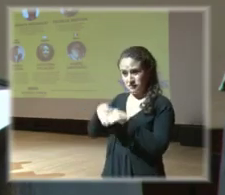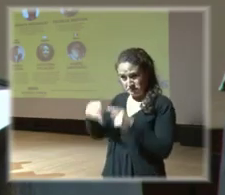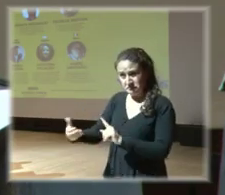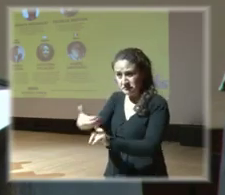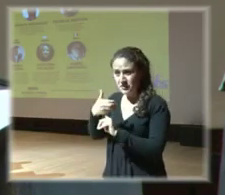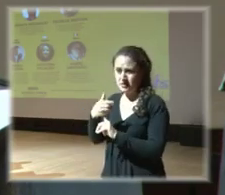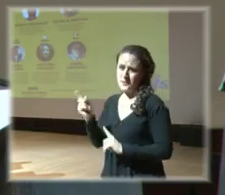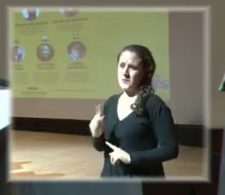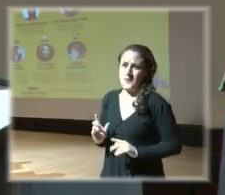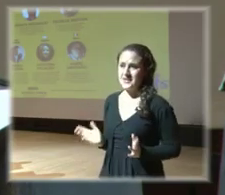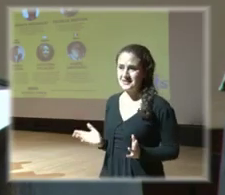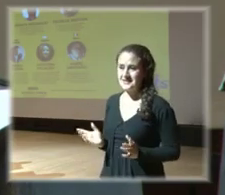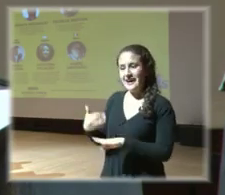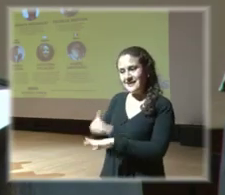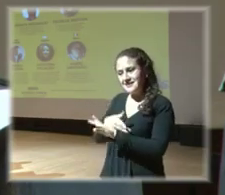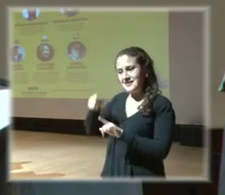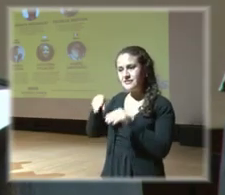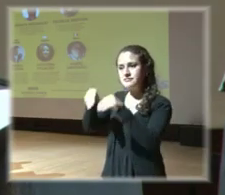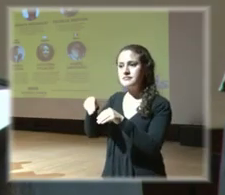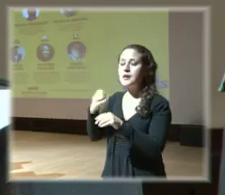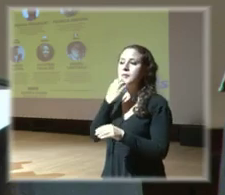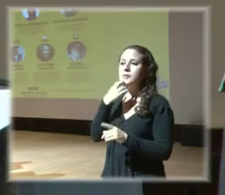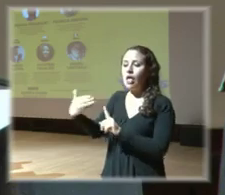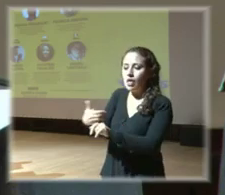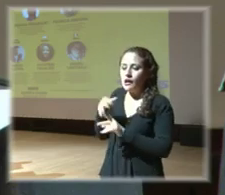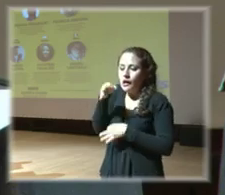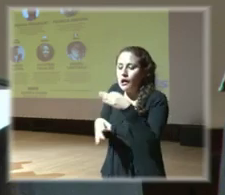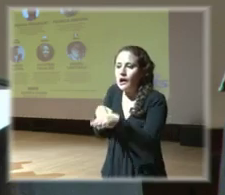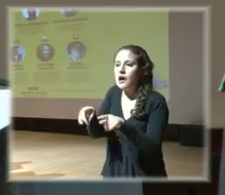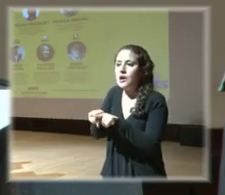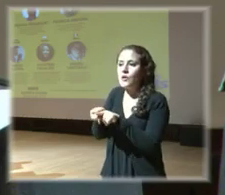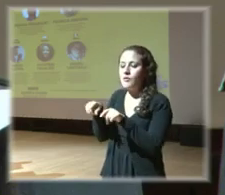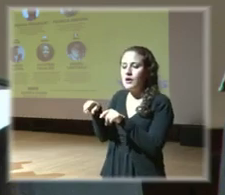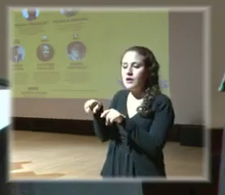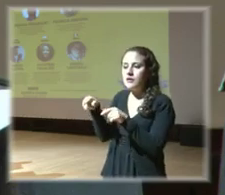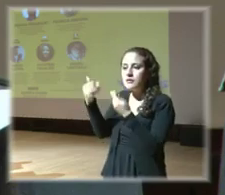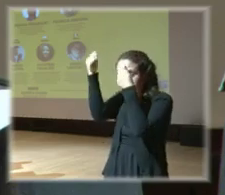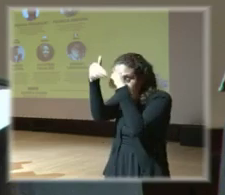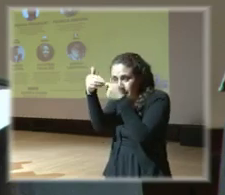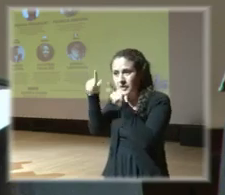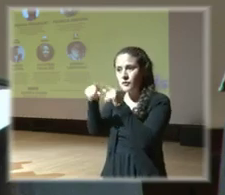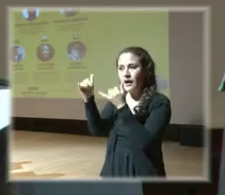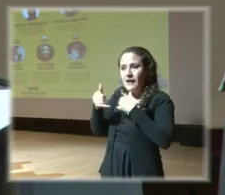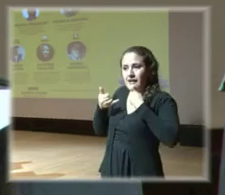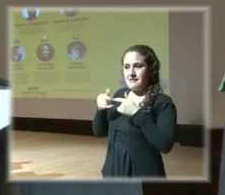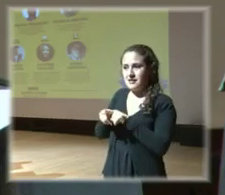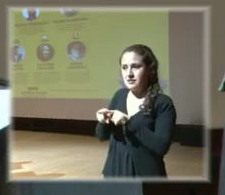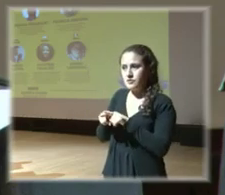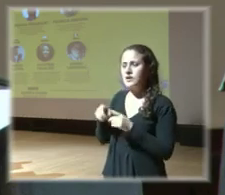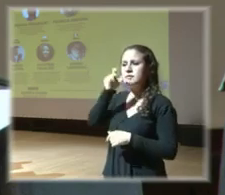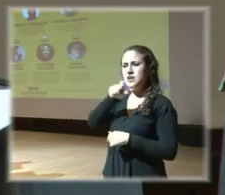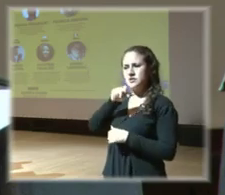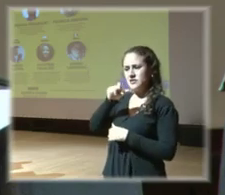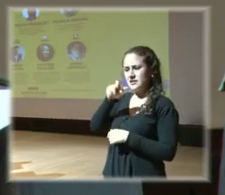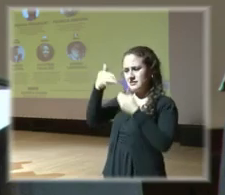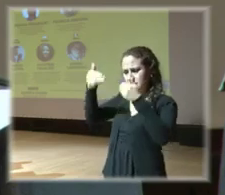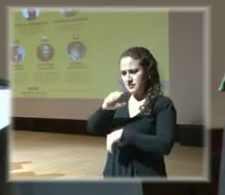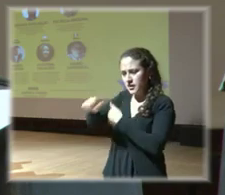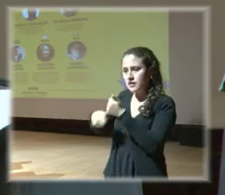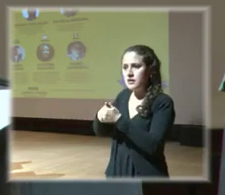protegiendo. Simplemente estoy creando una ficción o un engaño. Se dice que las personas con discapacidad tienen que estar interdictas porque pueden